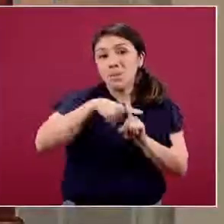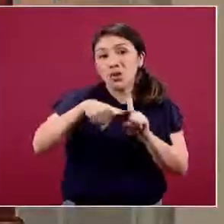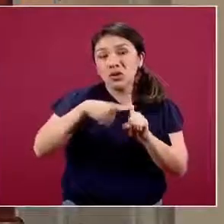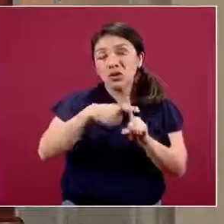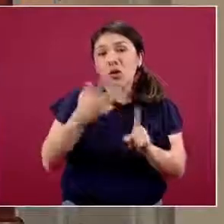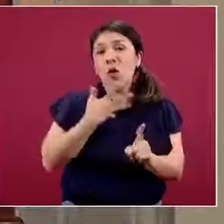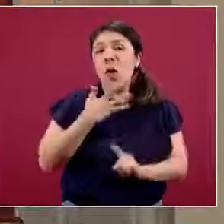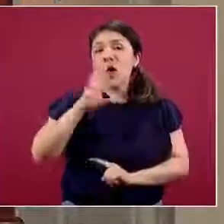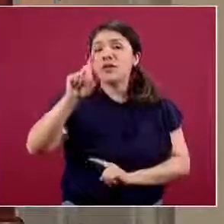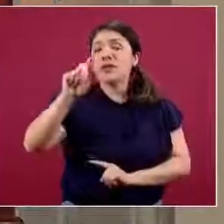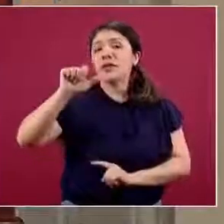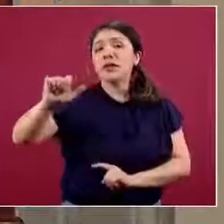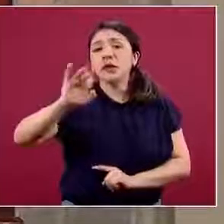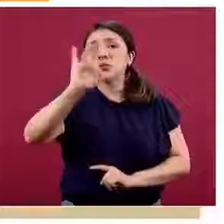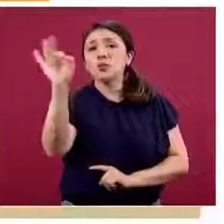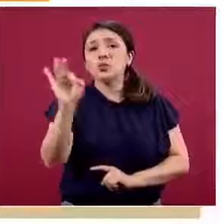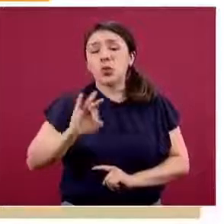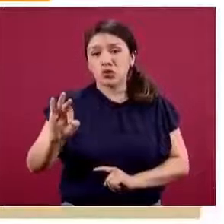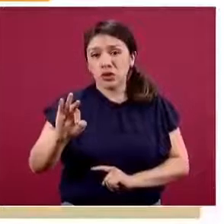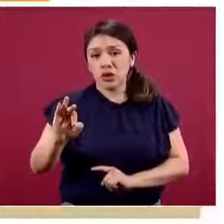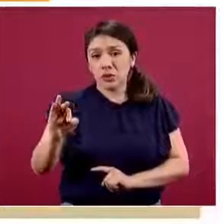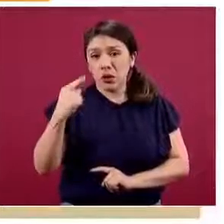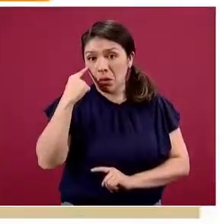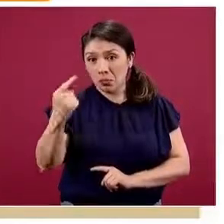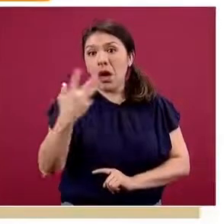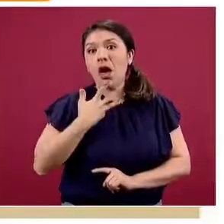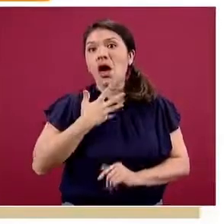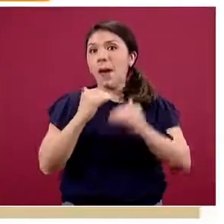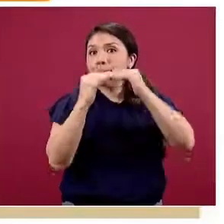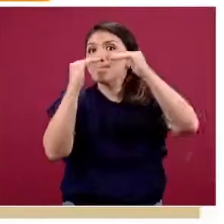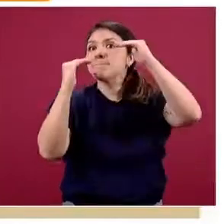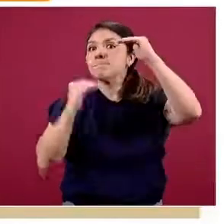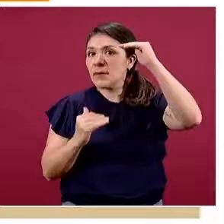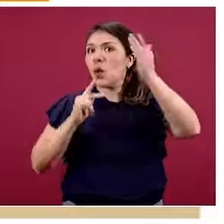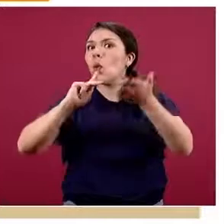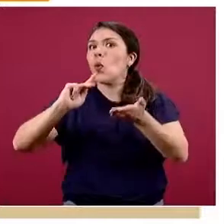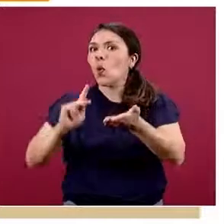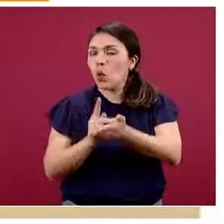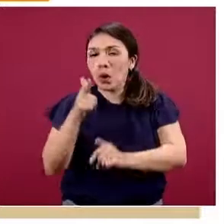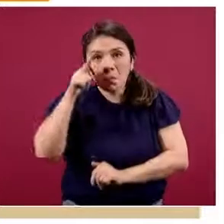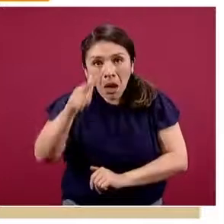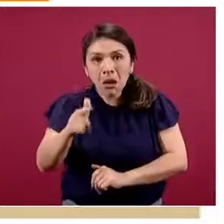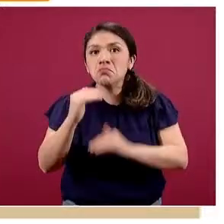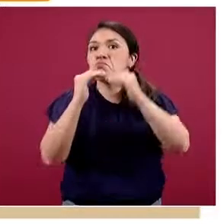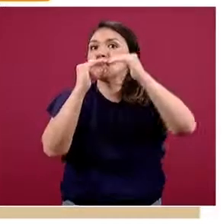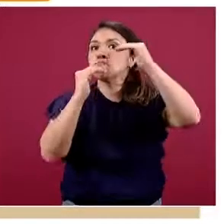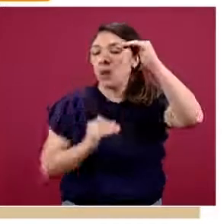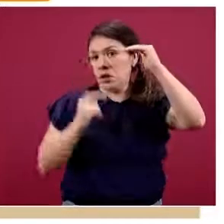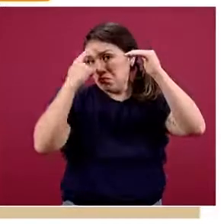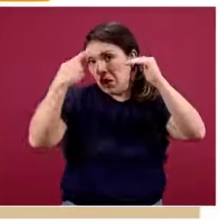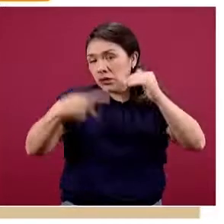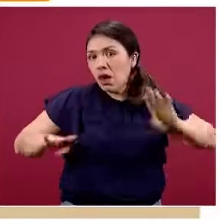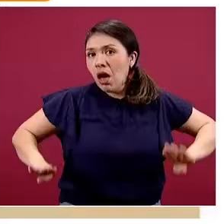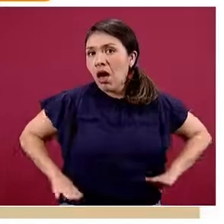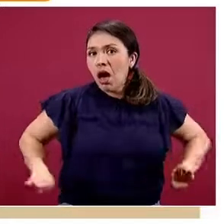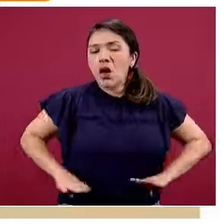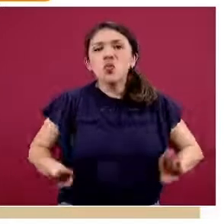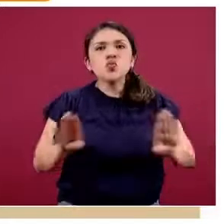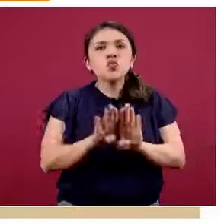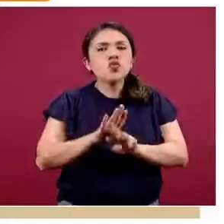en 36%. Esto es una disminución nuevamente para el comportamiento que